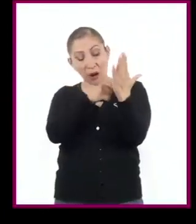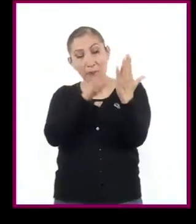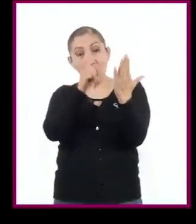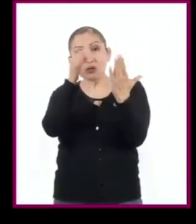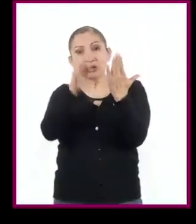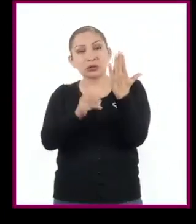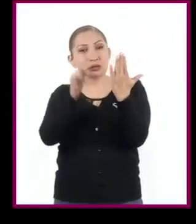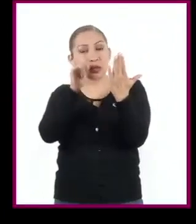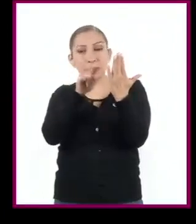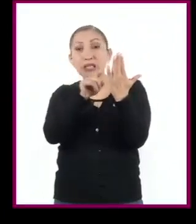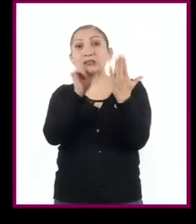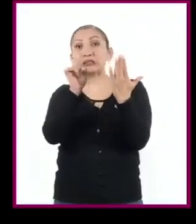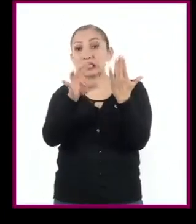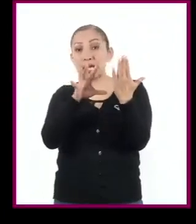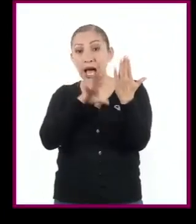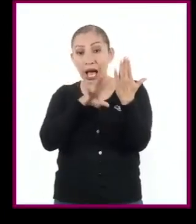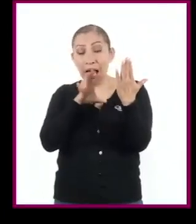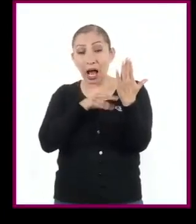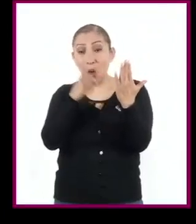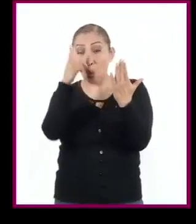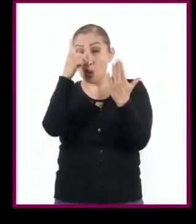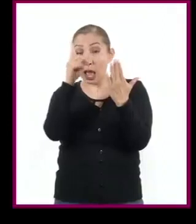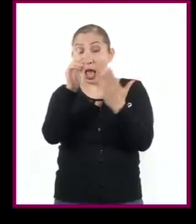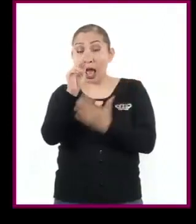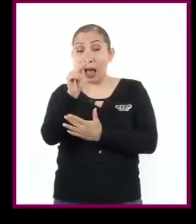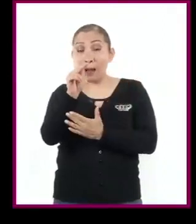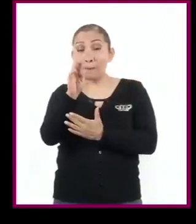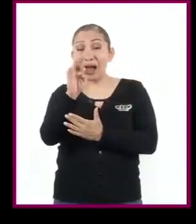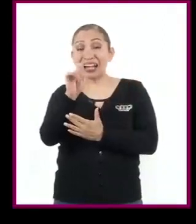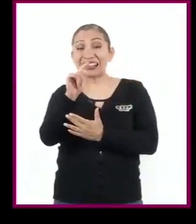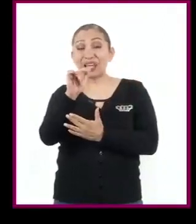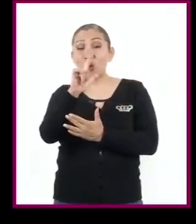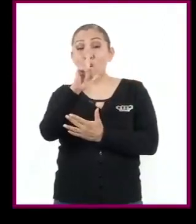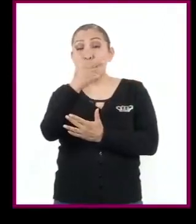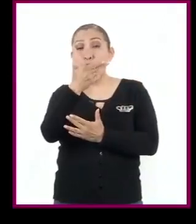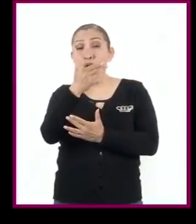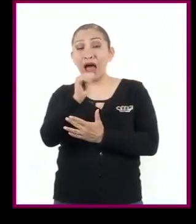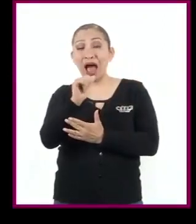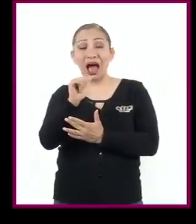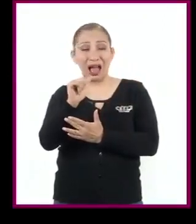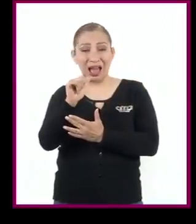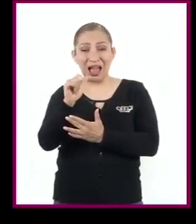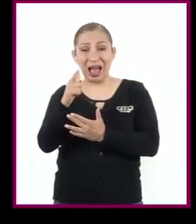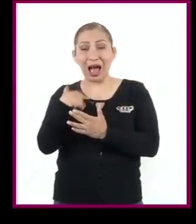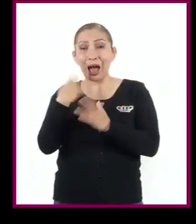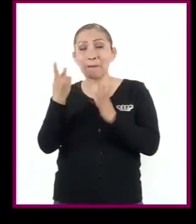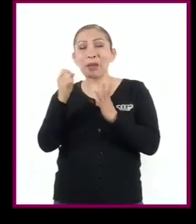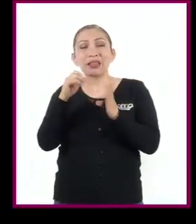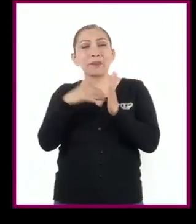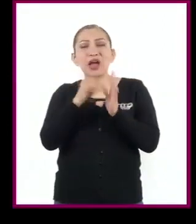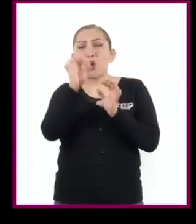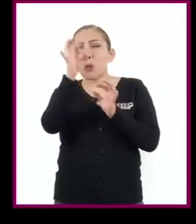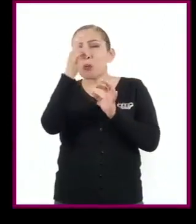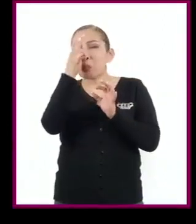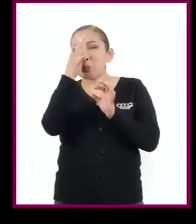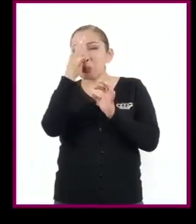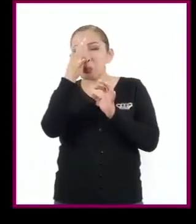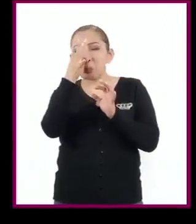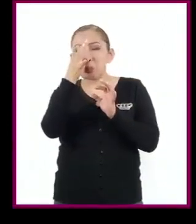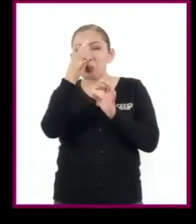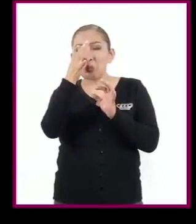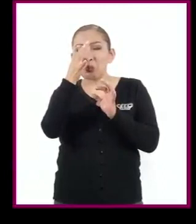al final resultó que por cada partícula alfa entre 20.000 o algún número muy pequeño como